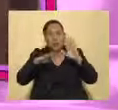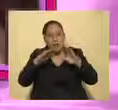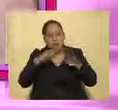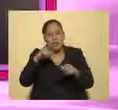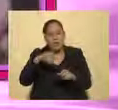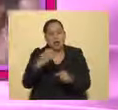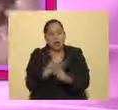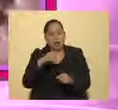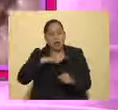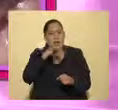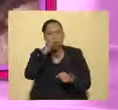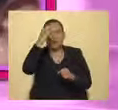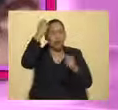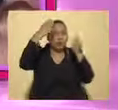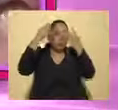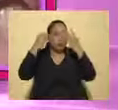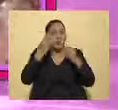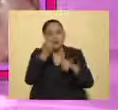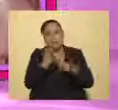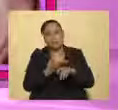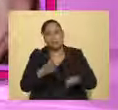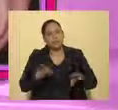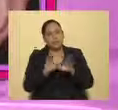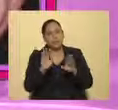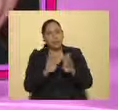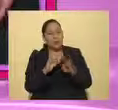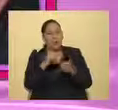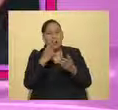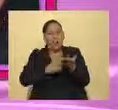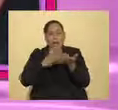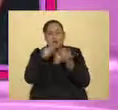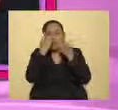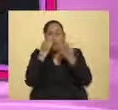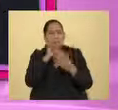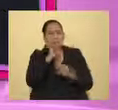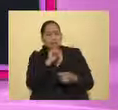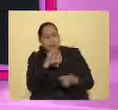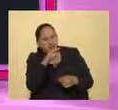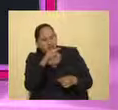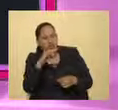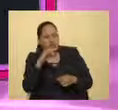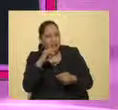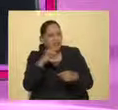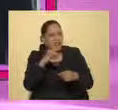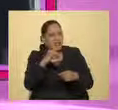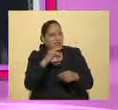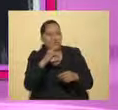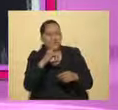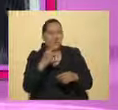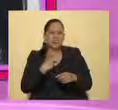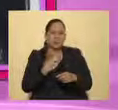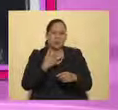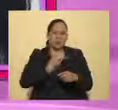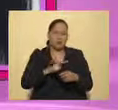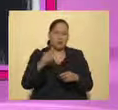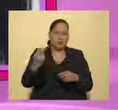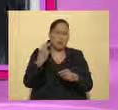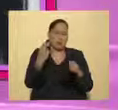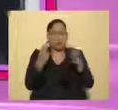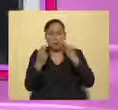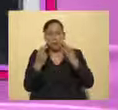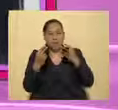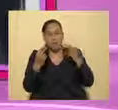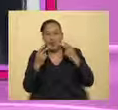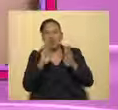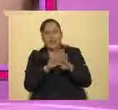este estudio y entonces nos reflejan algunas cosas que no nos gustaría que